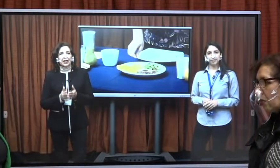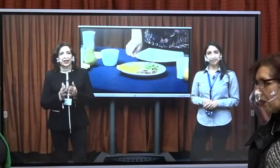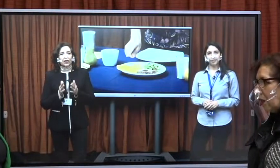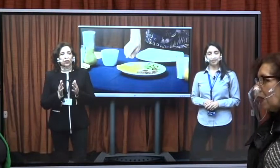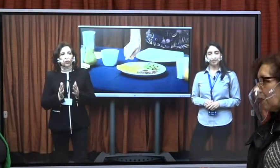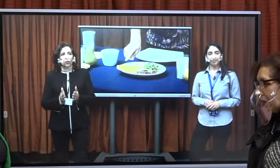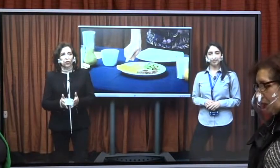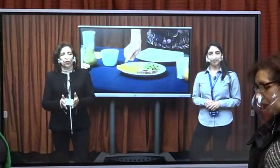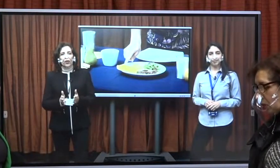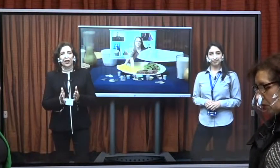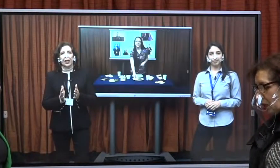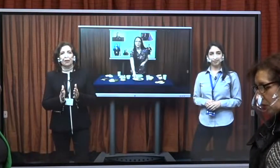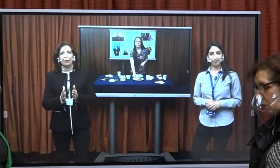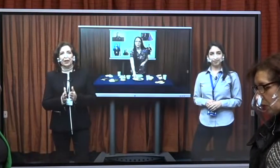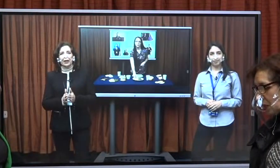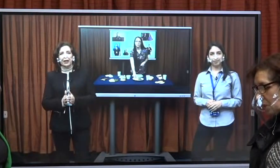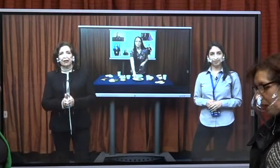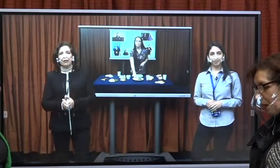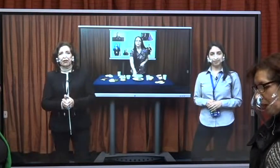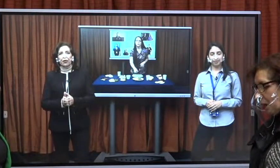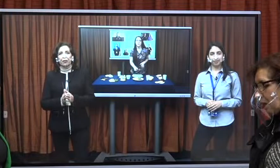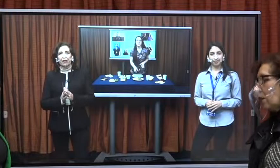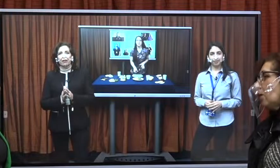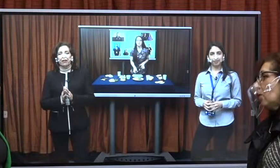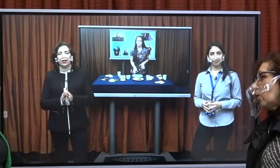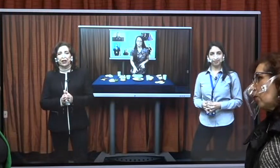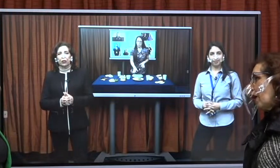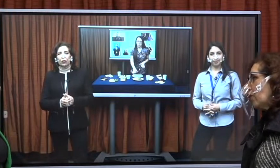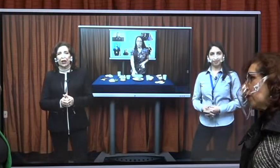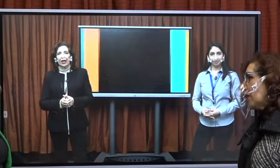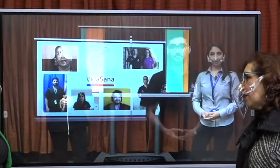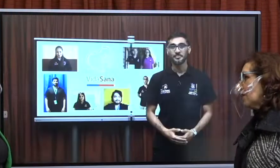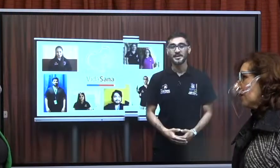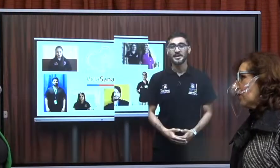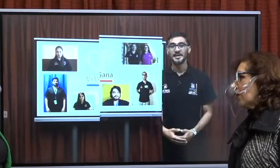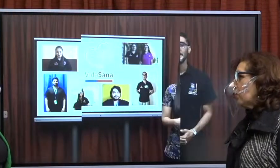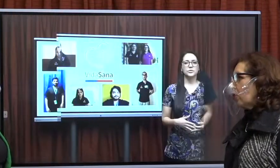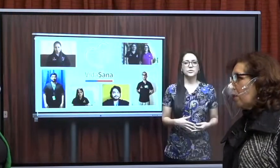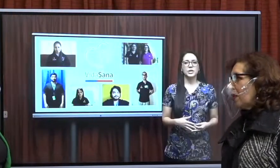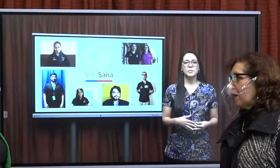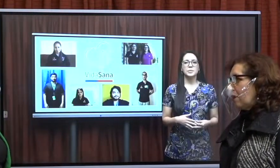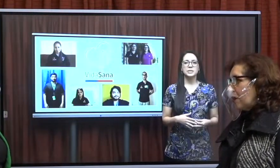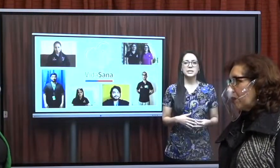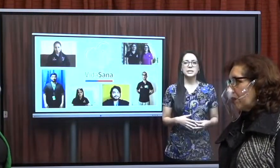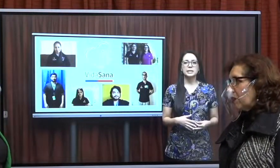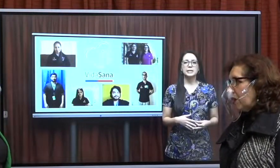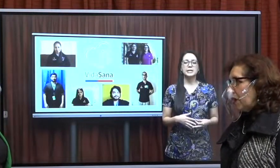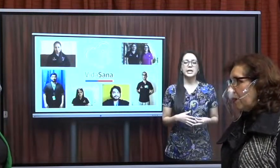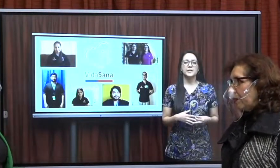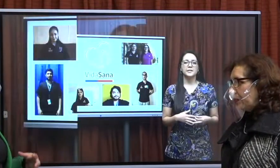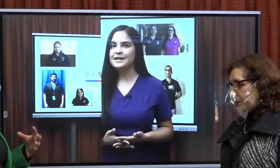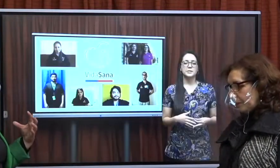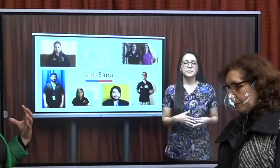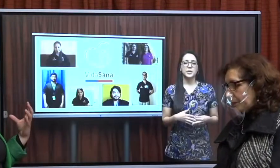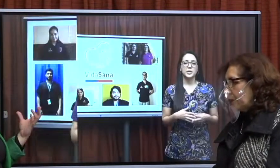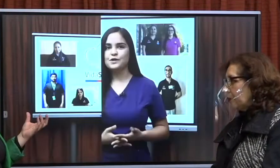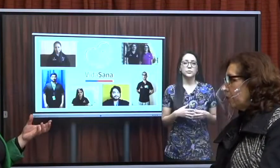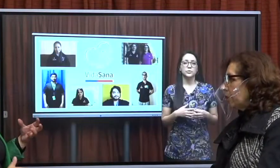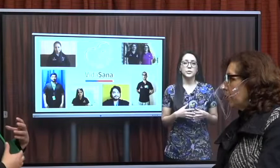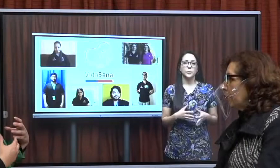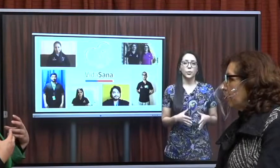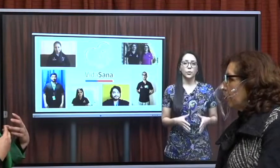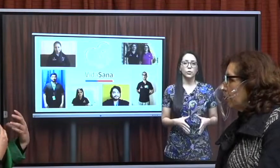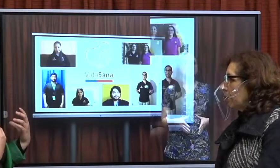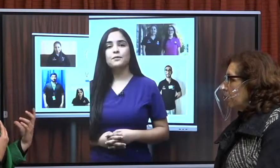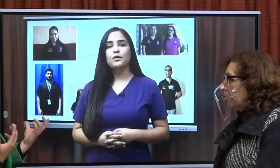lo que es hoy día el Departamento de Educación Municipal, lugar donde he desarrollado toda mi actividad profesional. Con respecto a